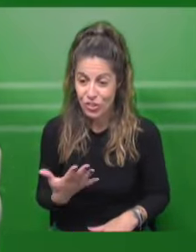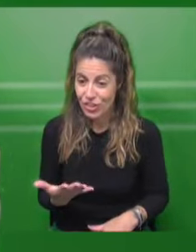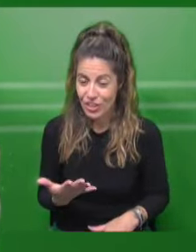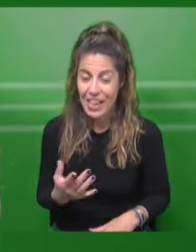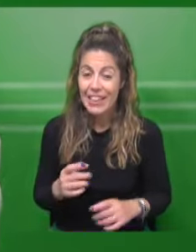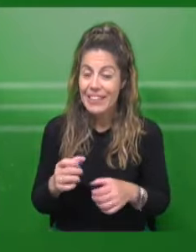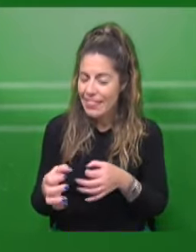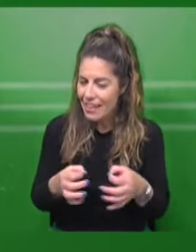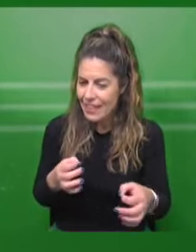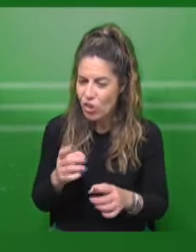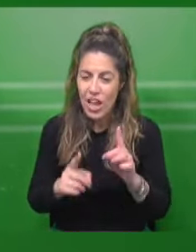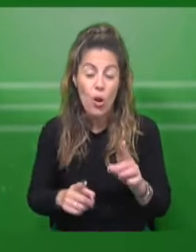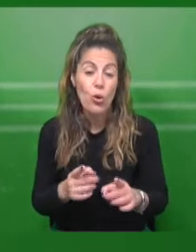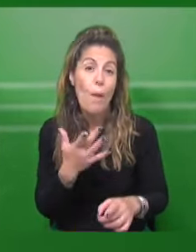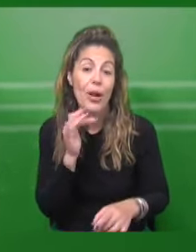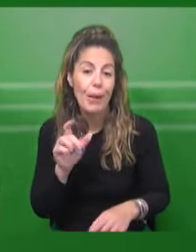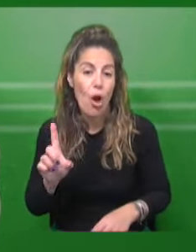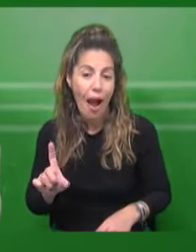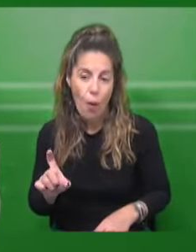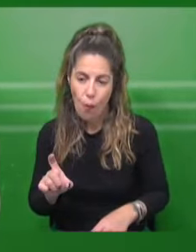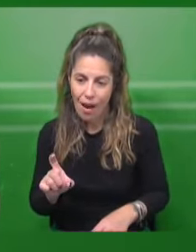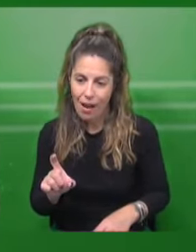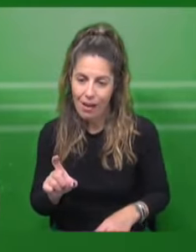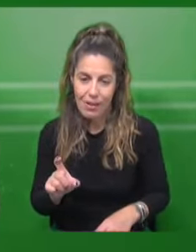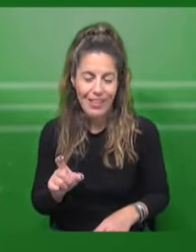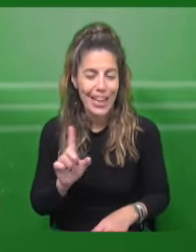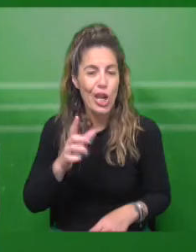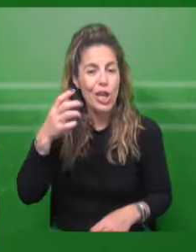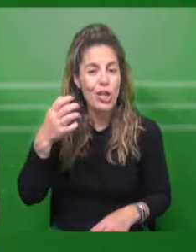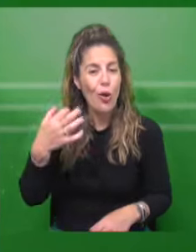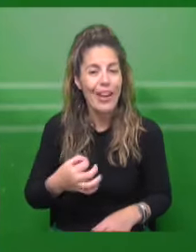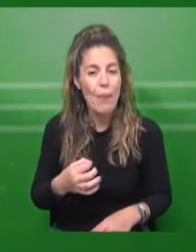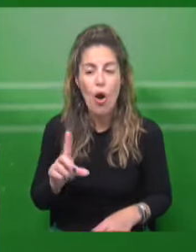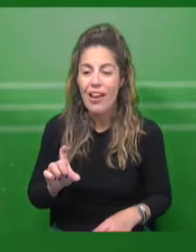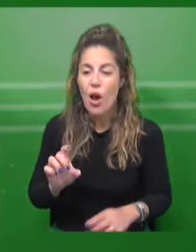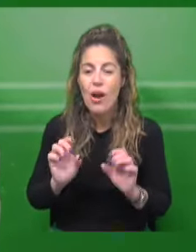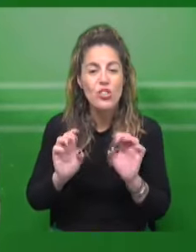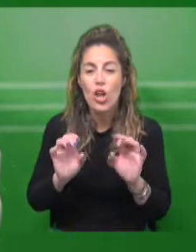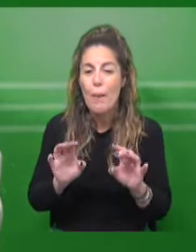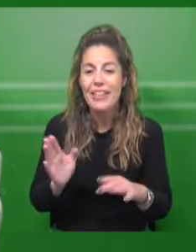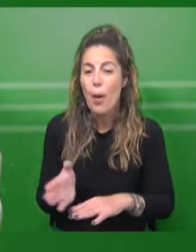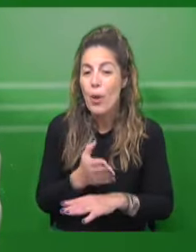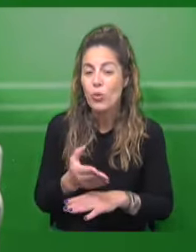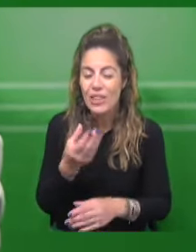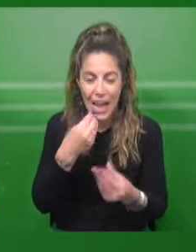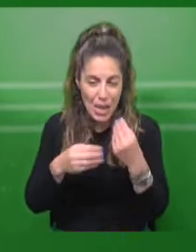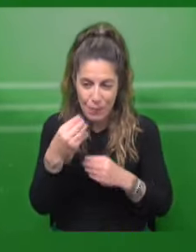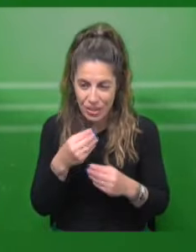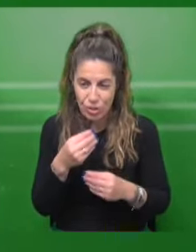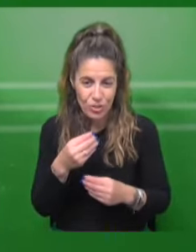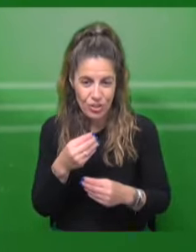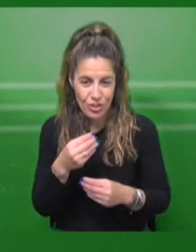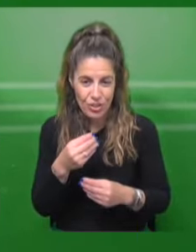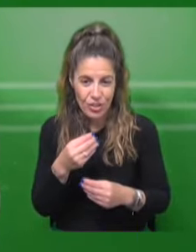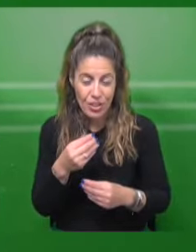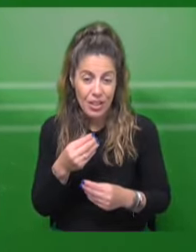algunos por ejemplo como el agua no entonces Y no creamos que el agua solo se usa para producir alimentos últimamente